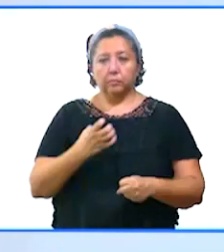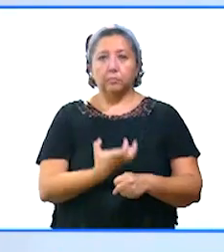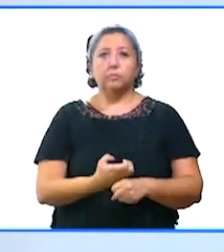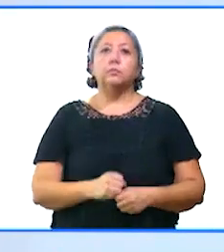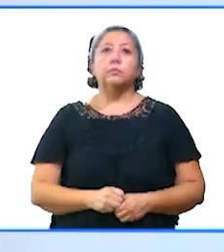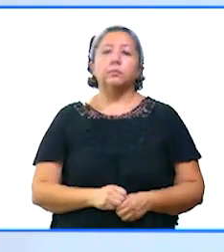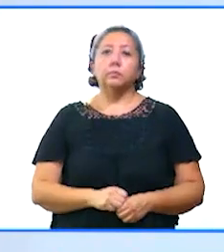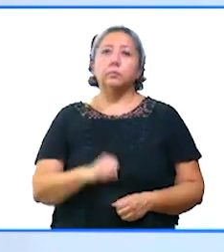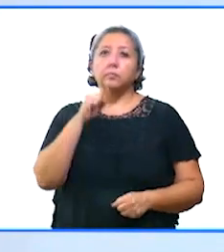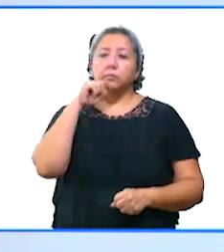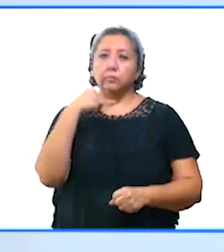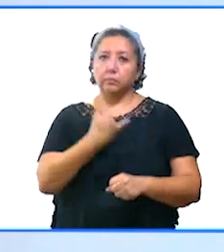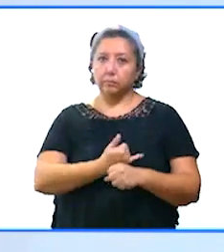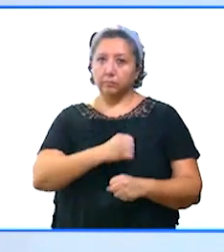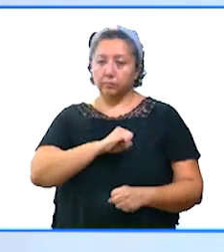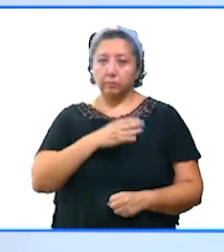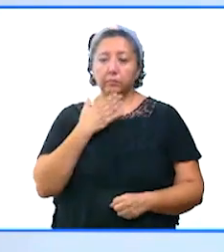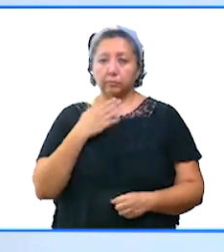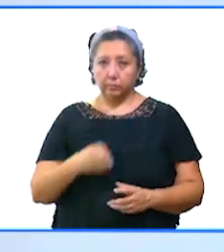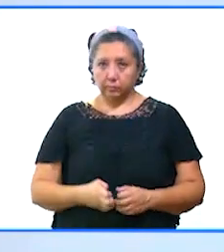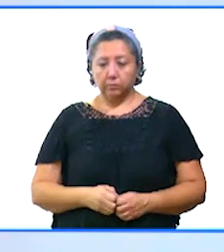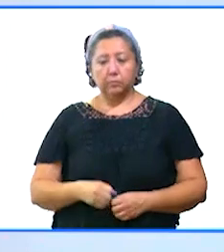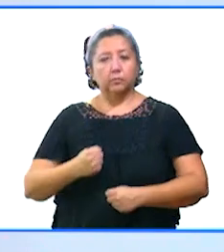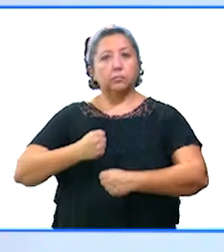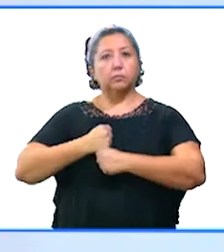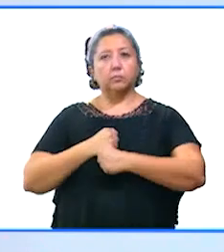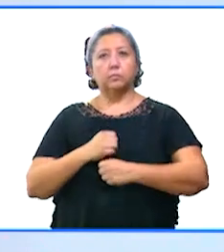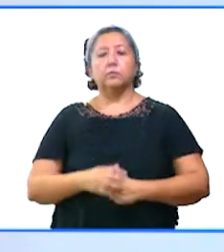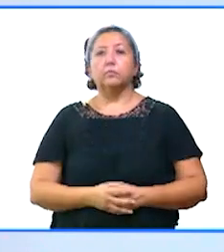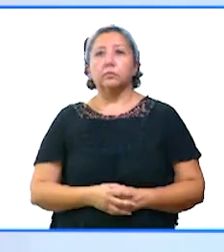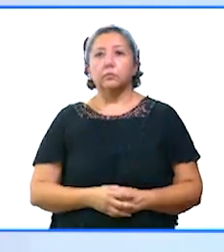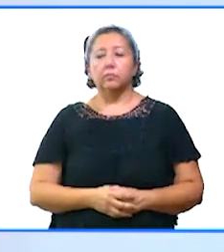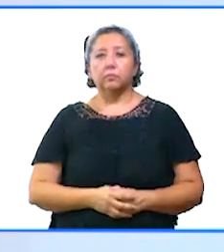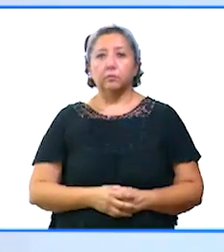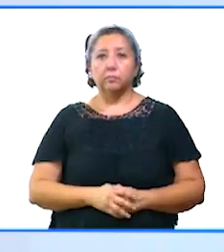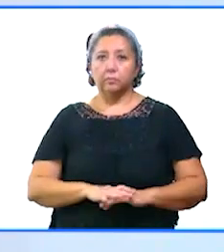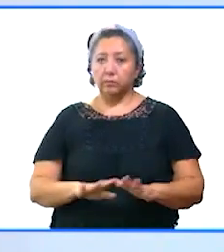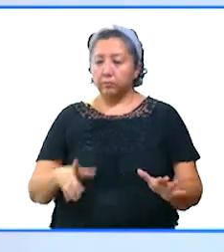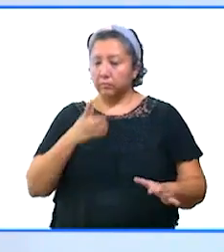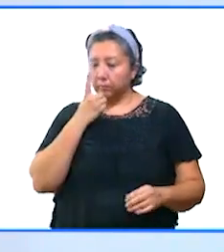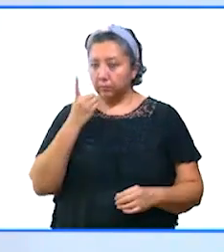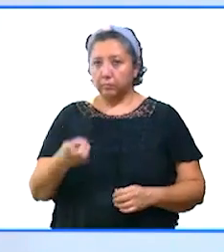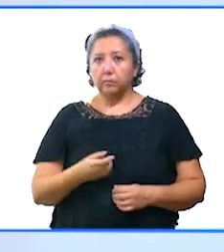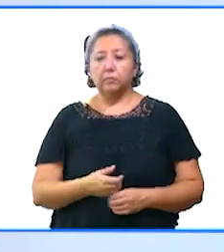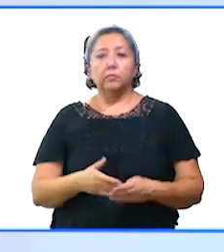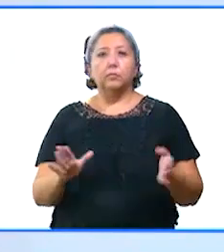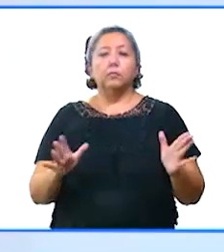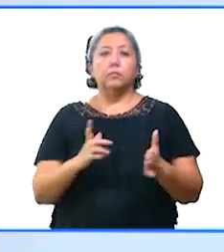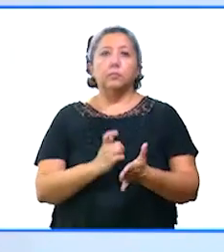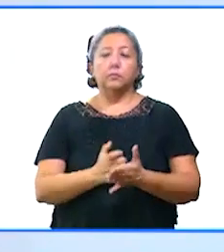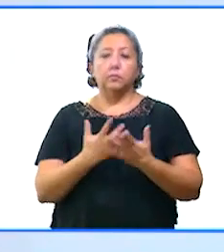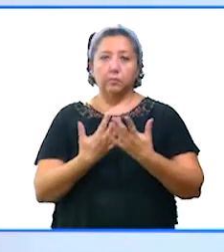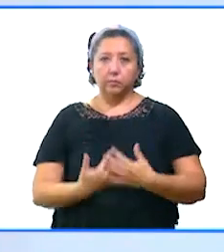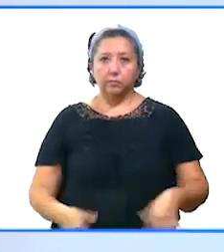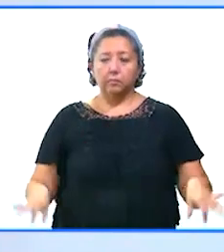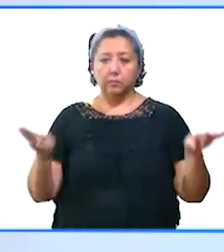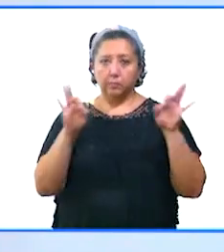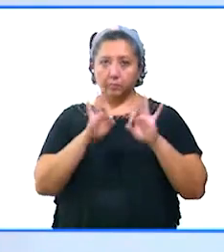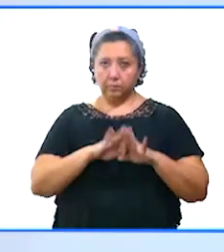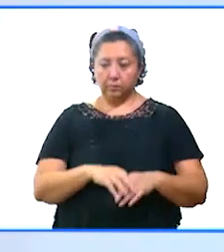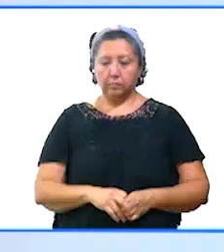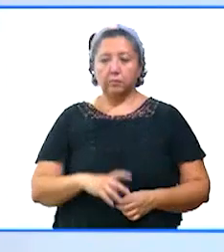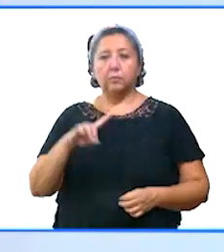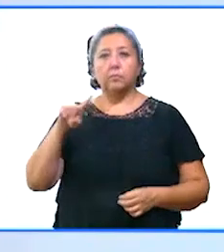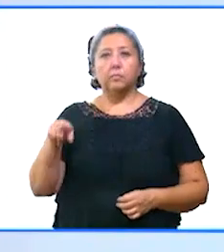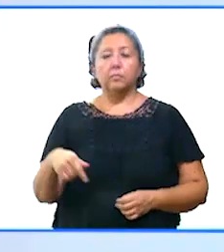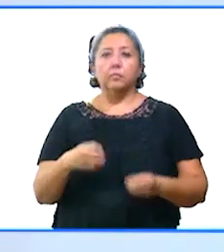del Estado, la Secretaría de Bienestar y las Fuerzas Armadas. Como se ha señalado en la reapertura económica, los datos